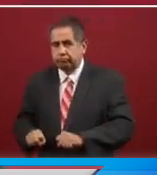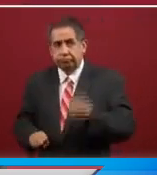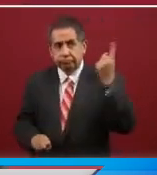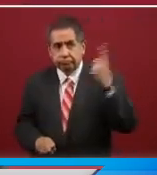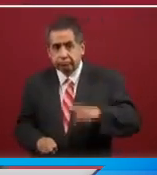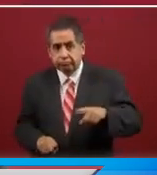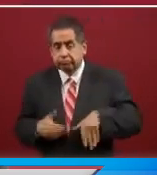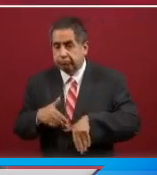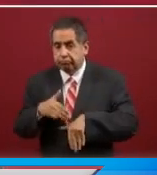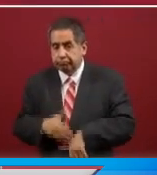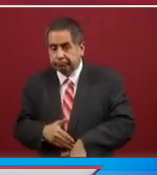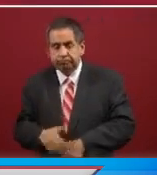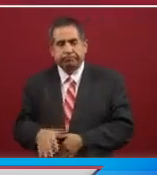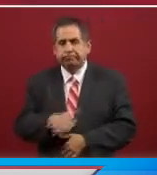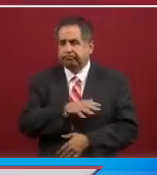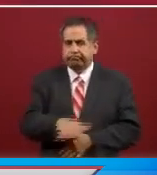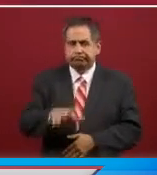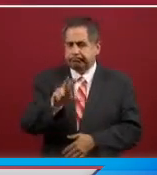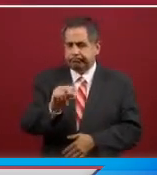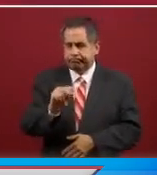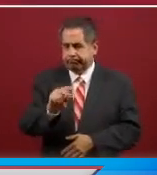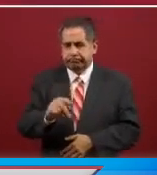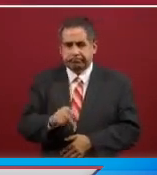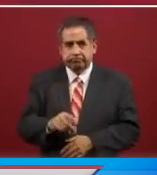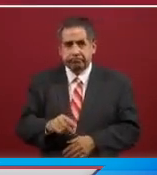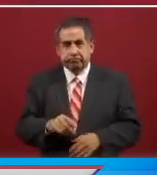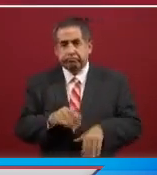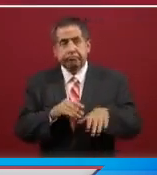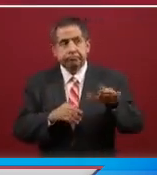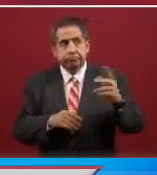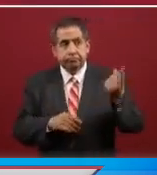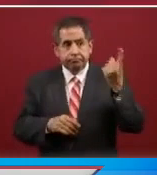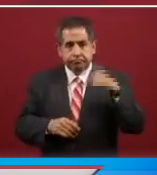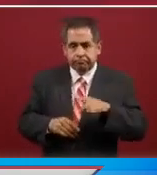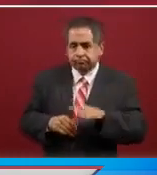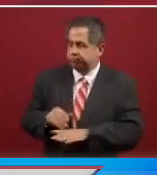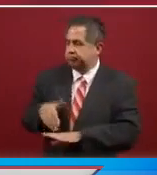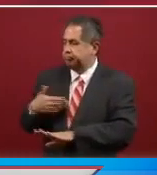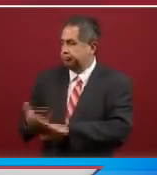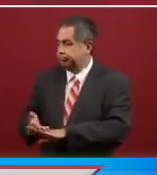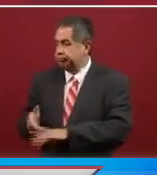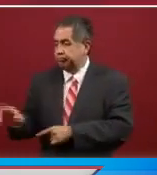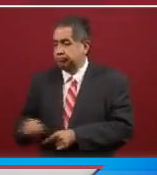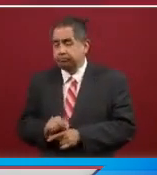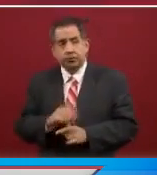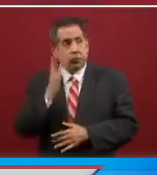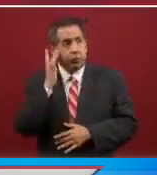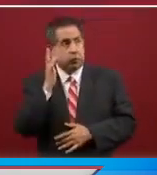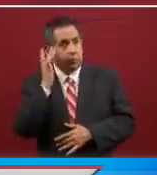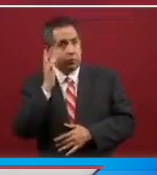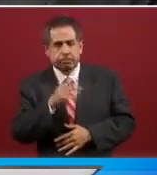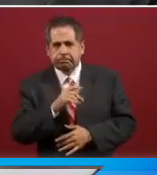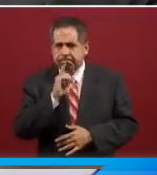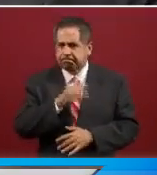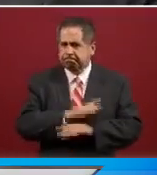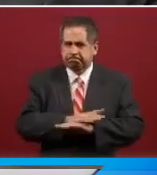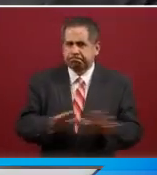consigna ni perjudicamos a nadie para quedar bien con un